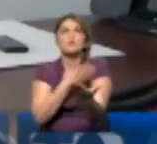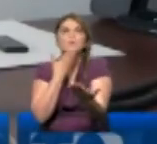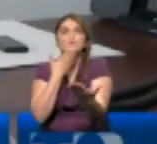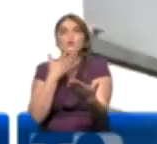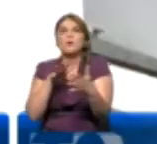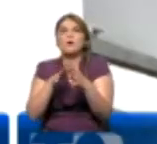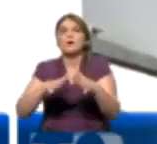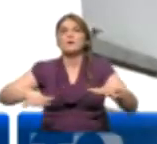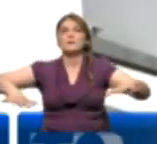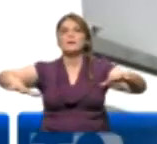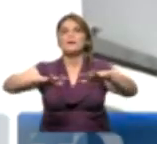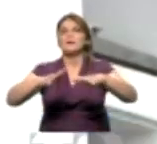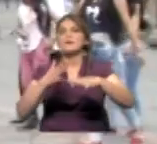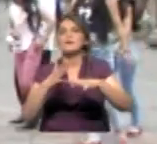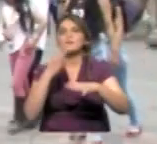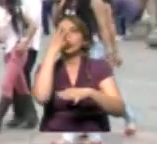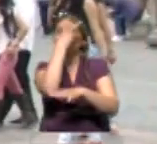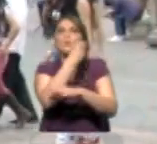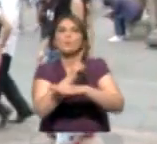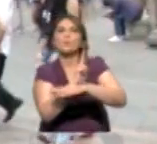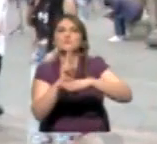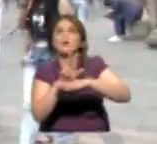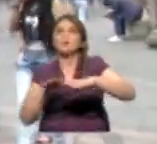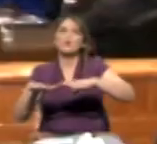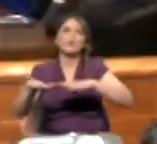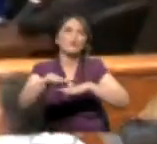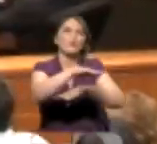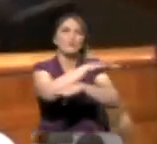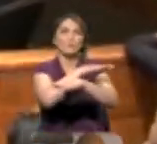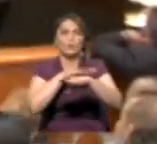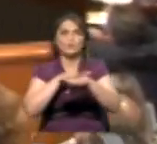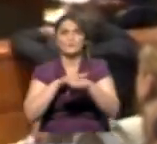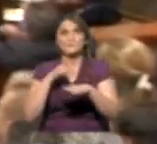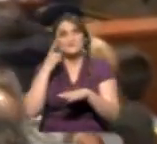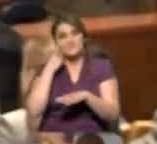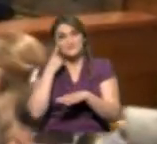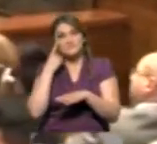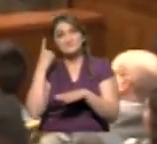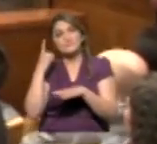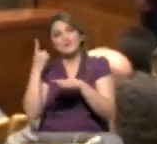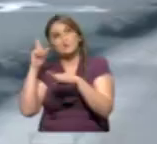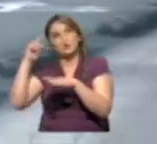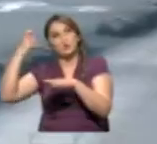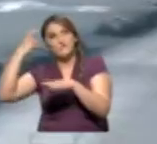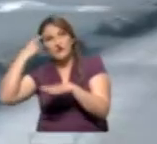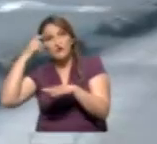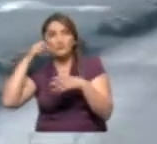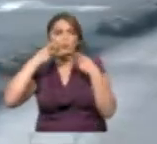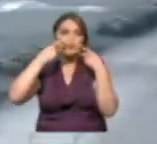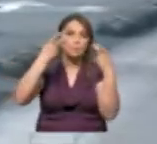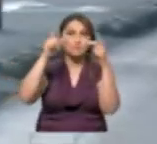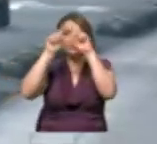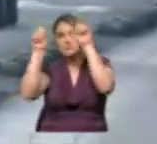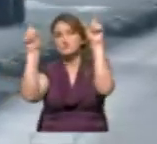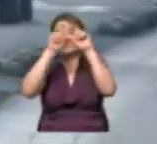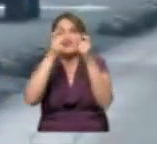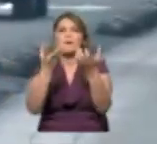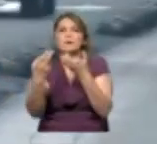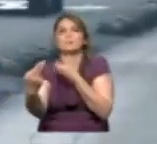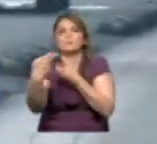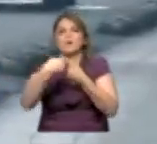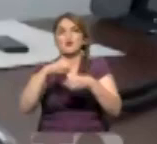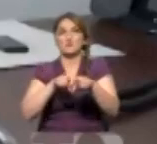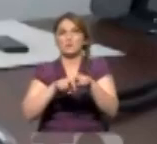del espacio público. El municipio espera que en este proyecto exista la convergencia de diferentes sectores entre públicos y privados para viabilizar